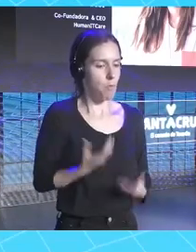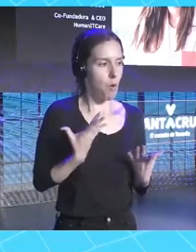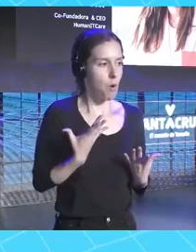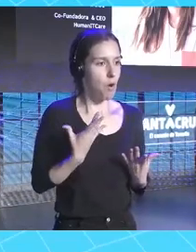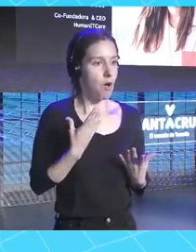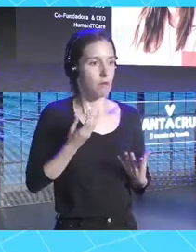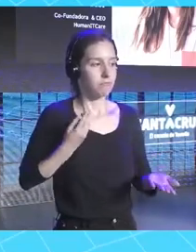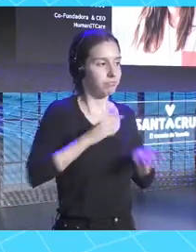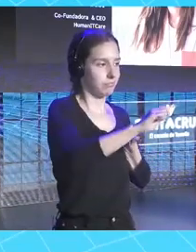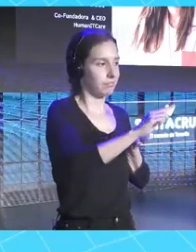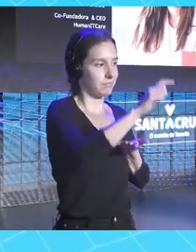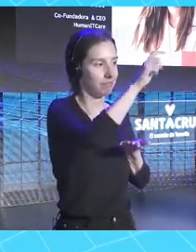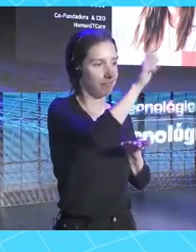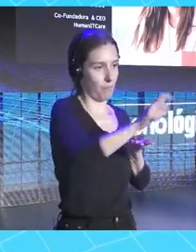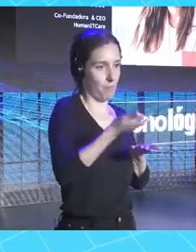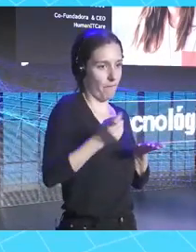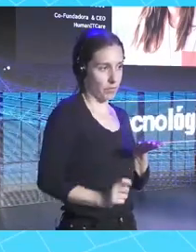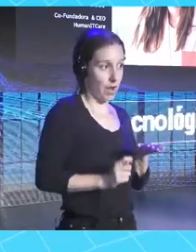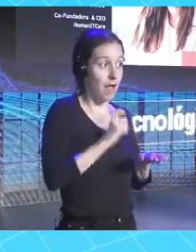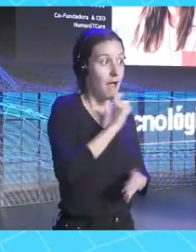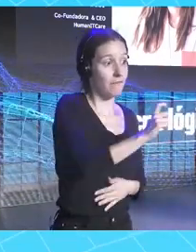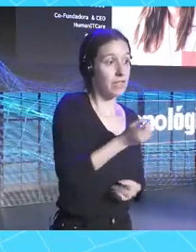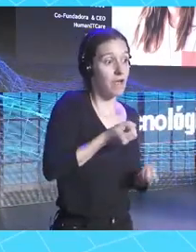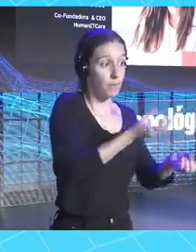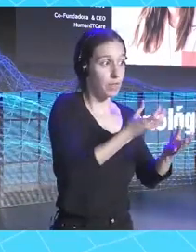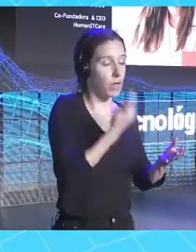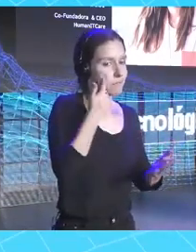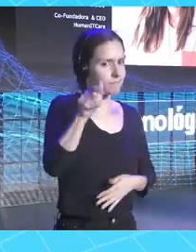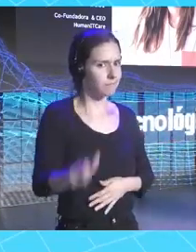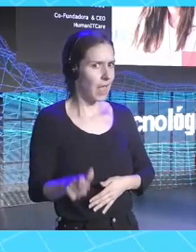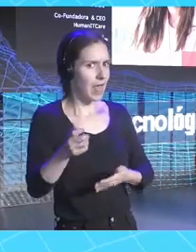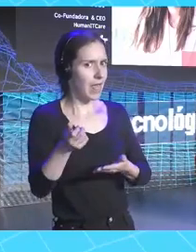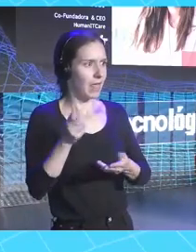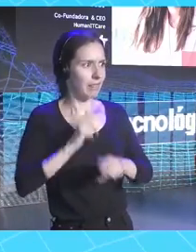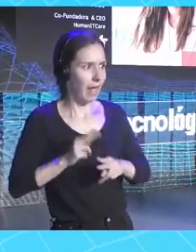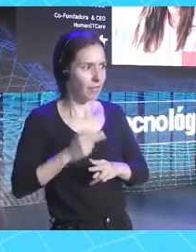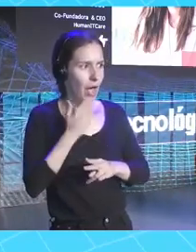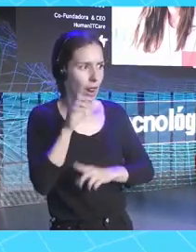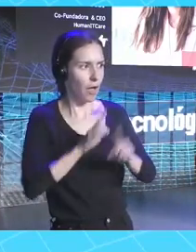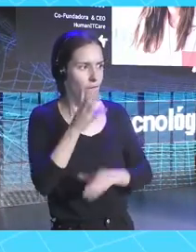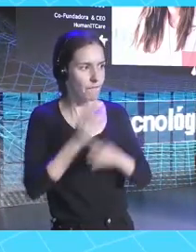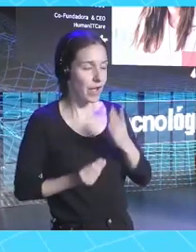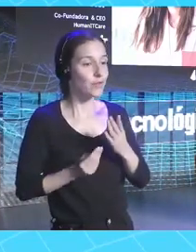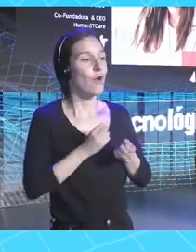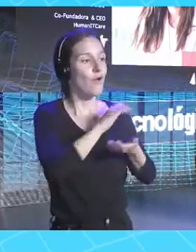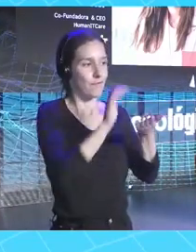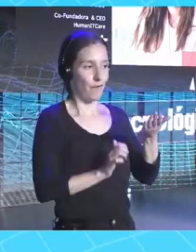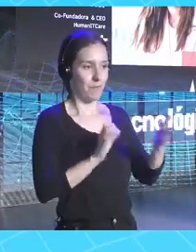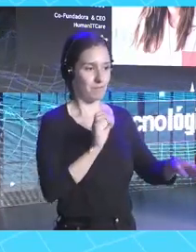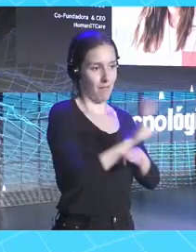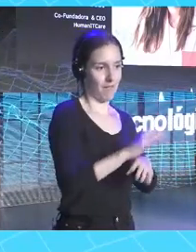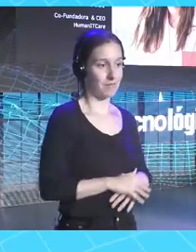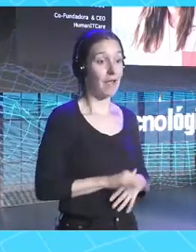también al profesional diciendo que en sus datos Pues hay una anomalía y lo recibe también en un informe Entonces es así como estamos llevando el hospital a